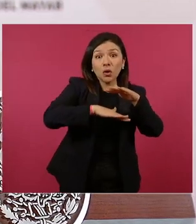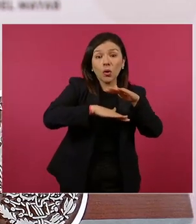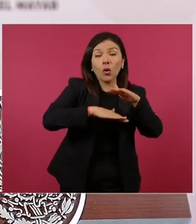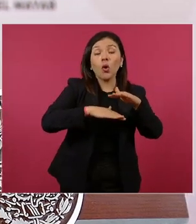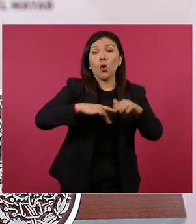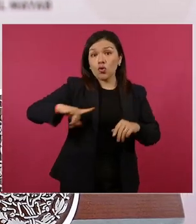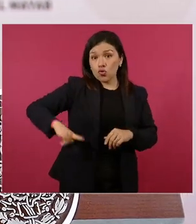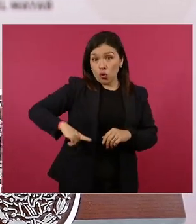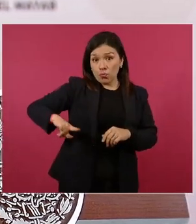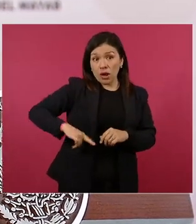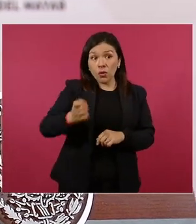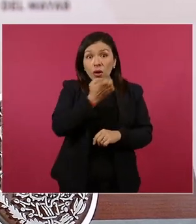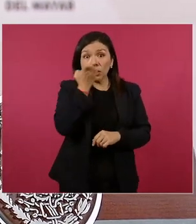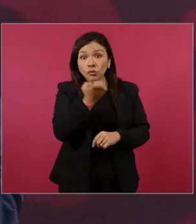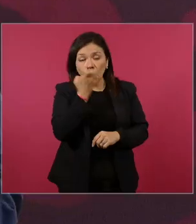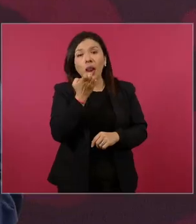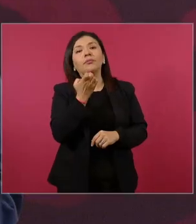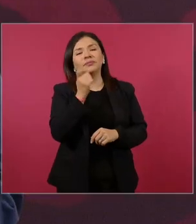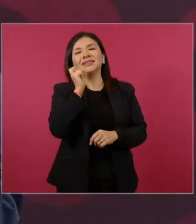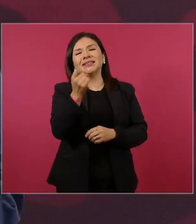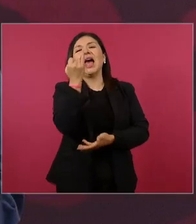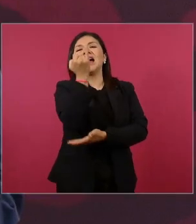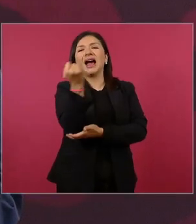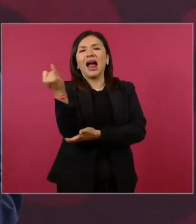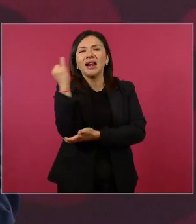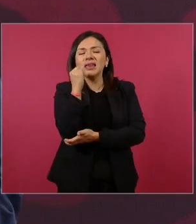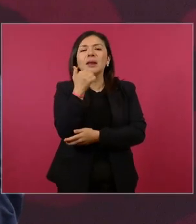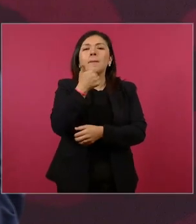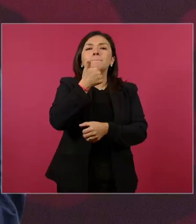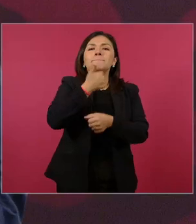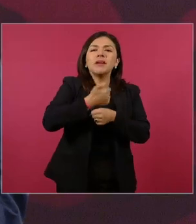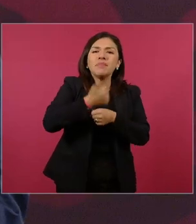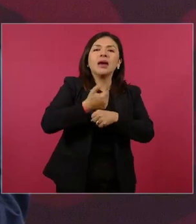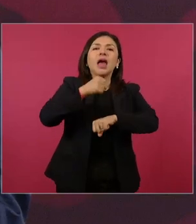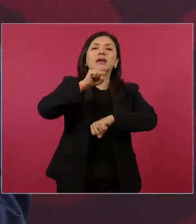escuelas públicas, esto es preescolar, primaria, secundaria,